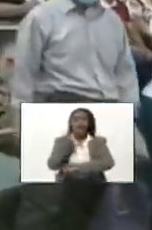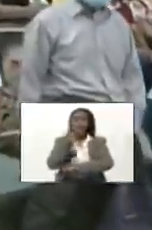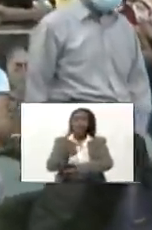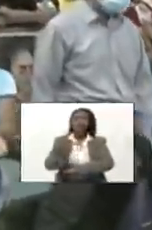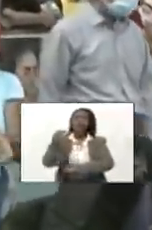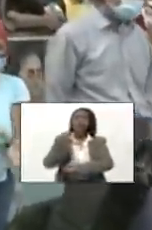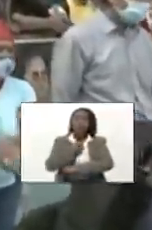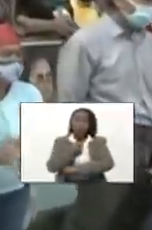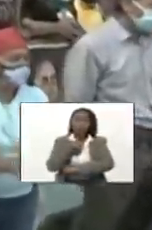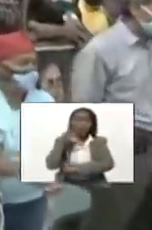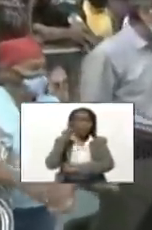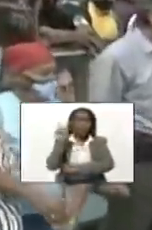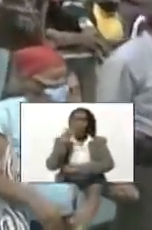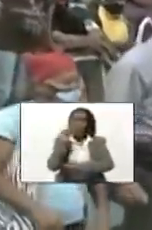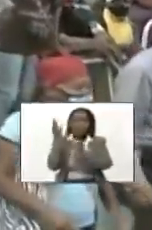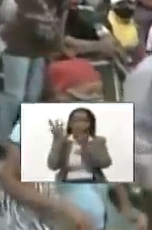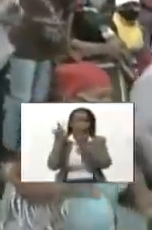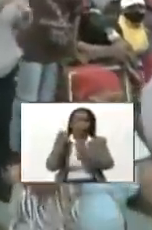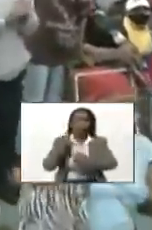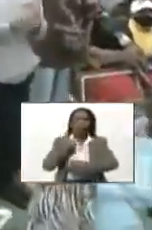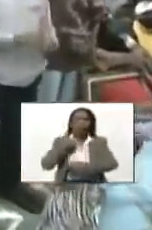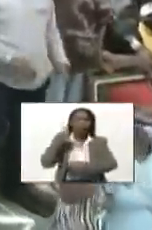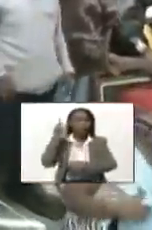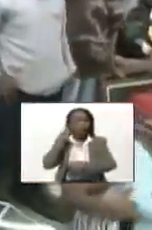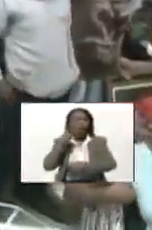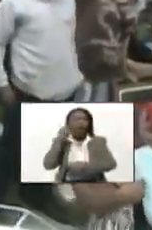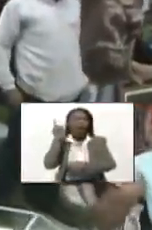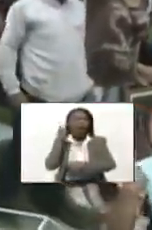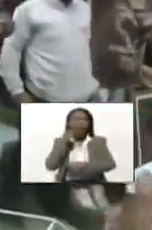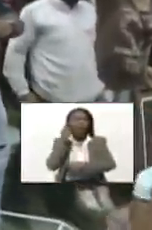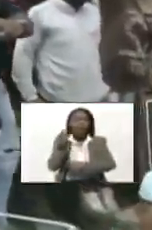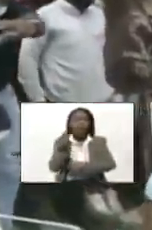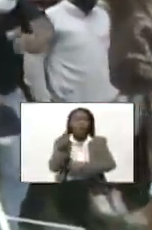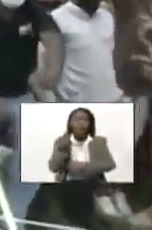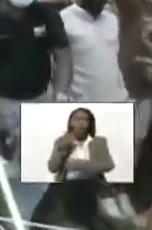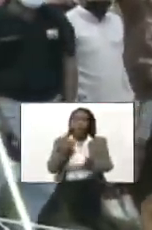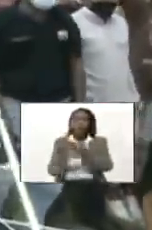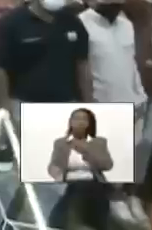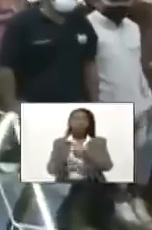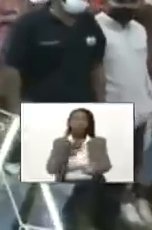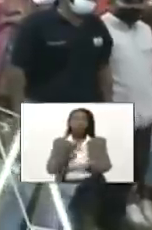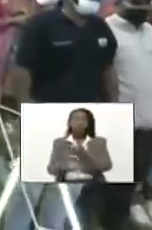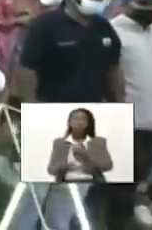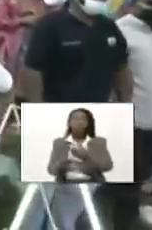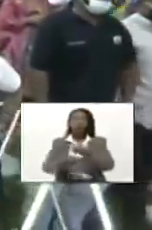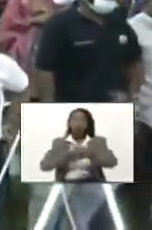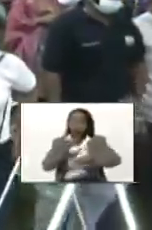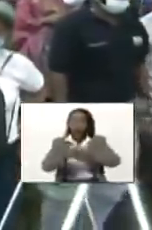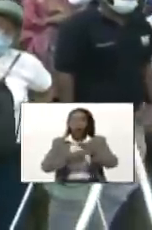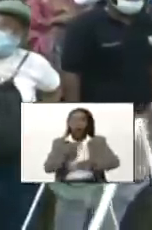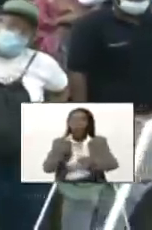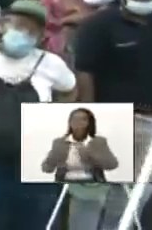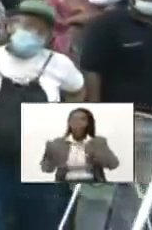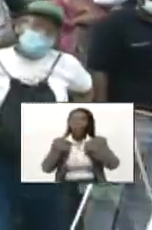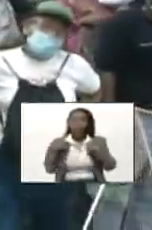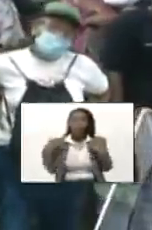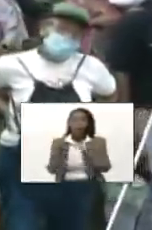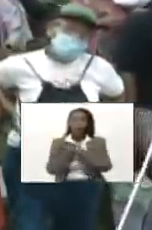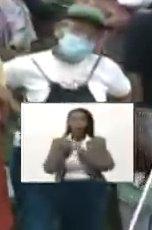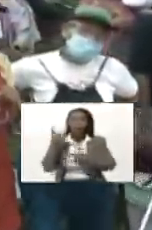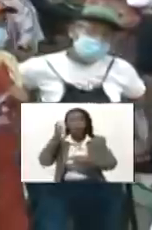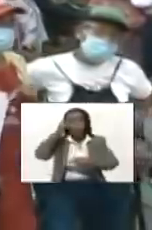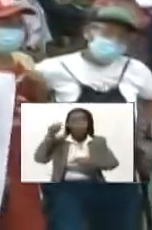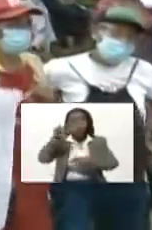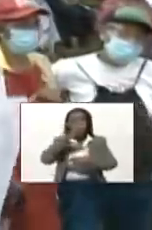yo lo oí, no me lo contaron. Y él dijo, no importa, háganlo, pero estoy al lado de